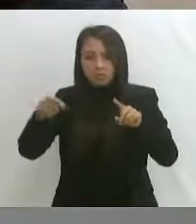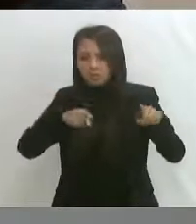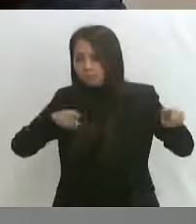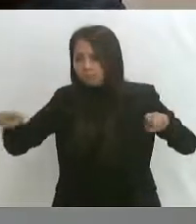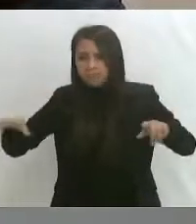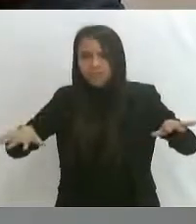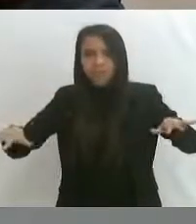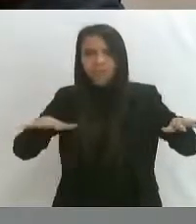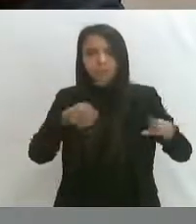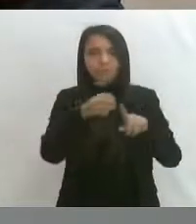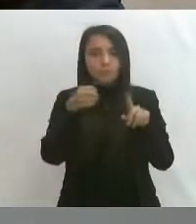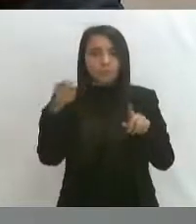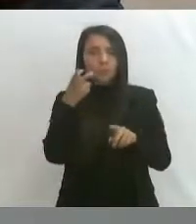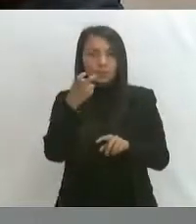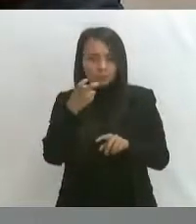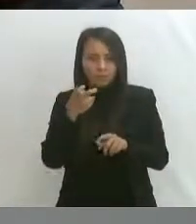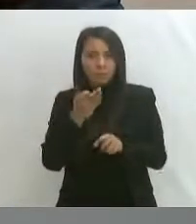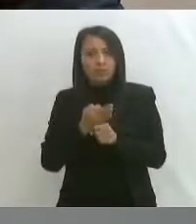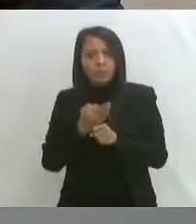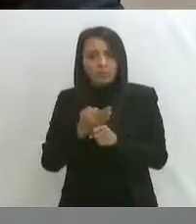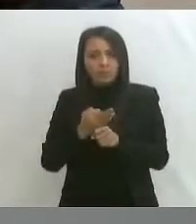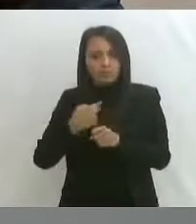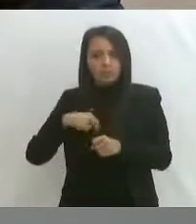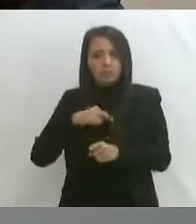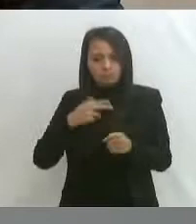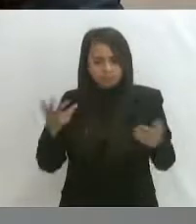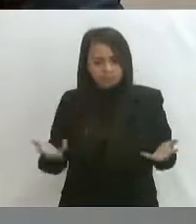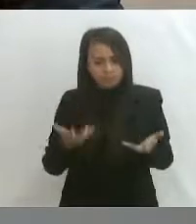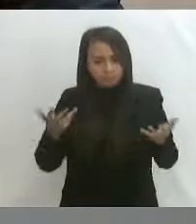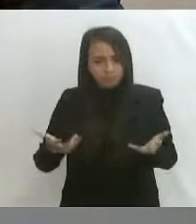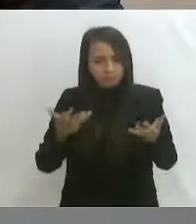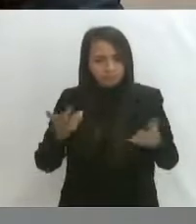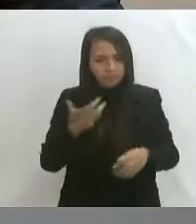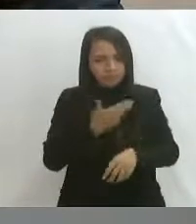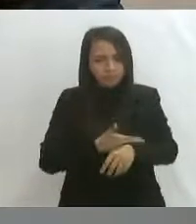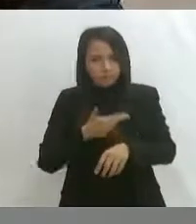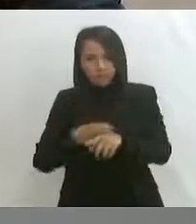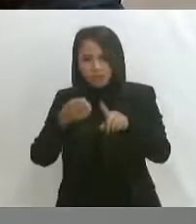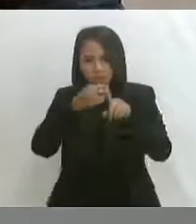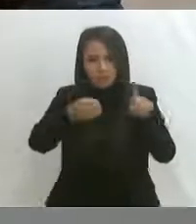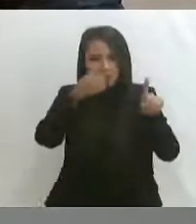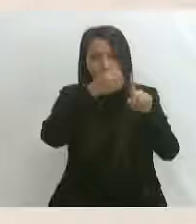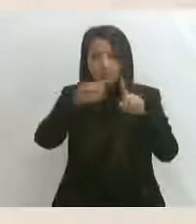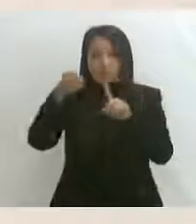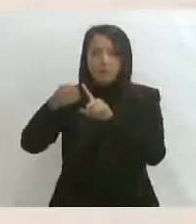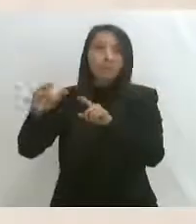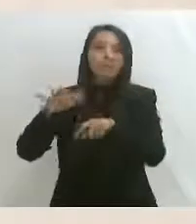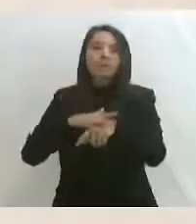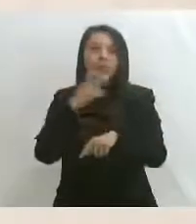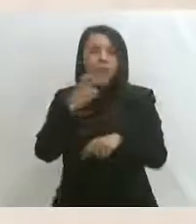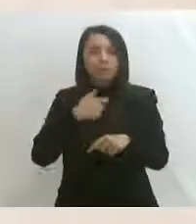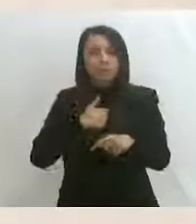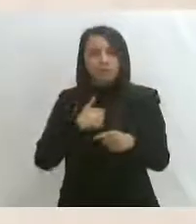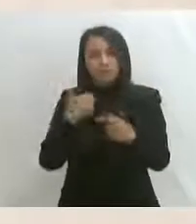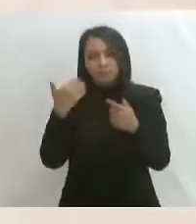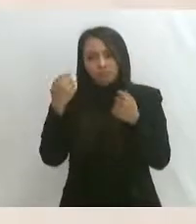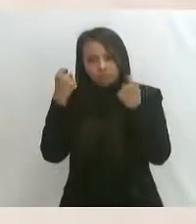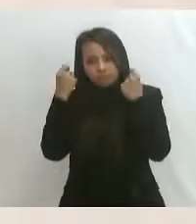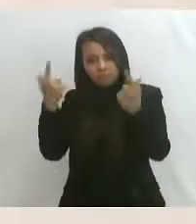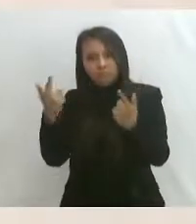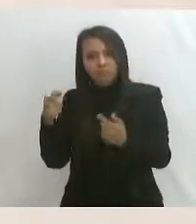Y eso es lo que estamos haciendo. Por eso celebro mucho este acuerdo.